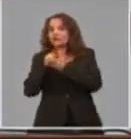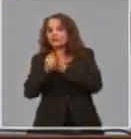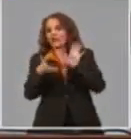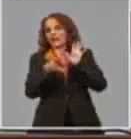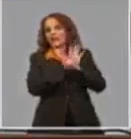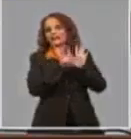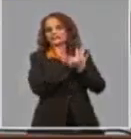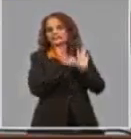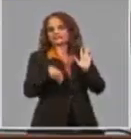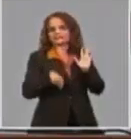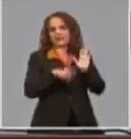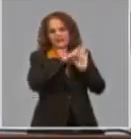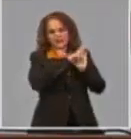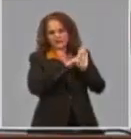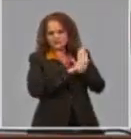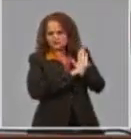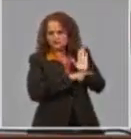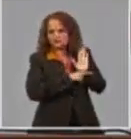códigos,